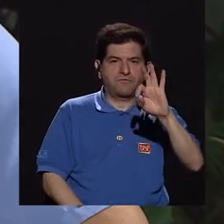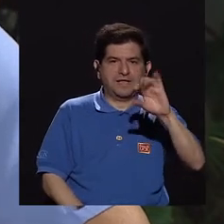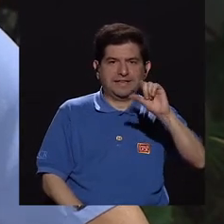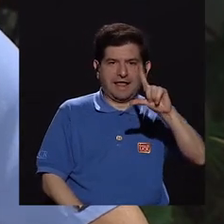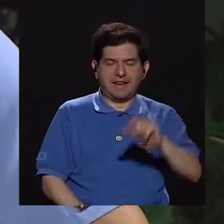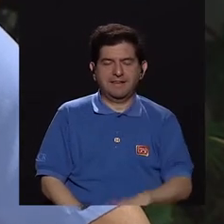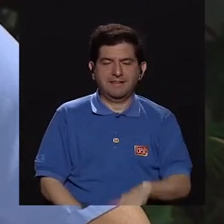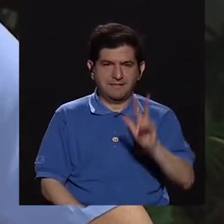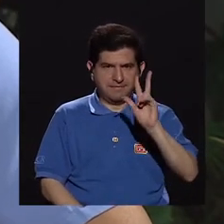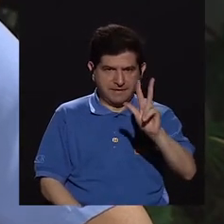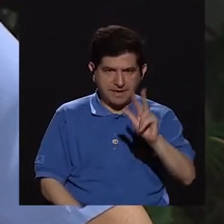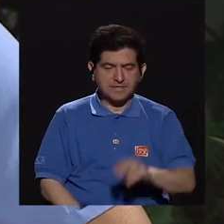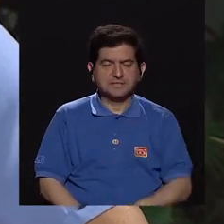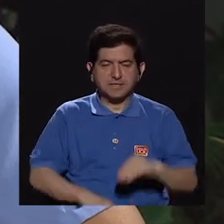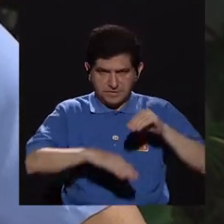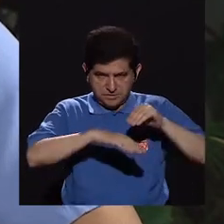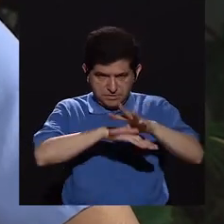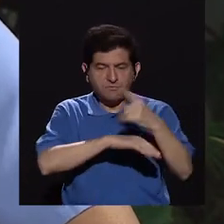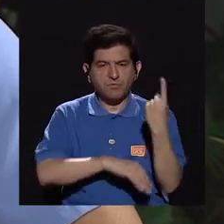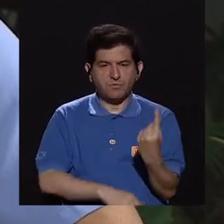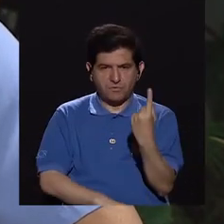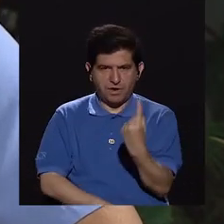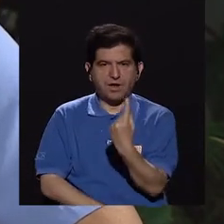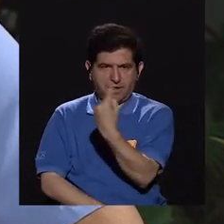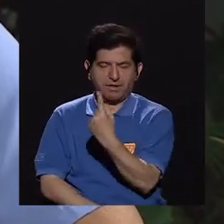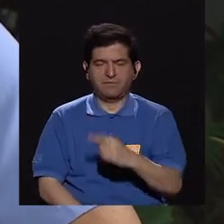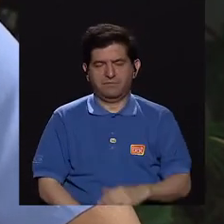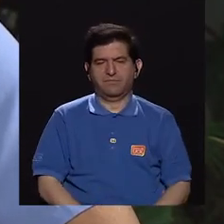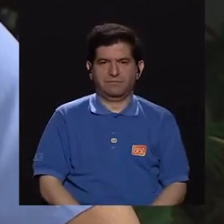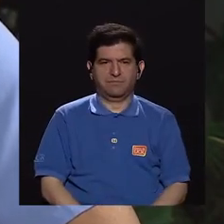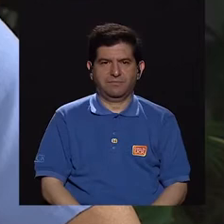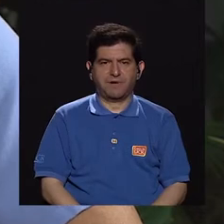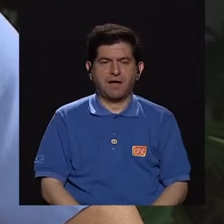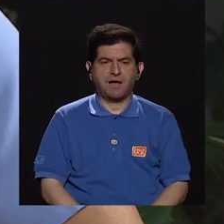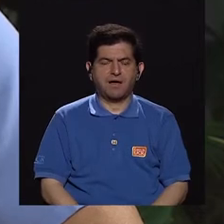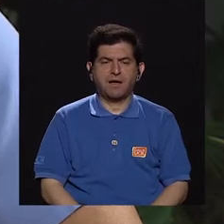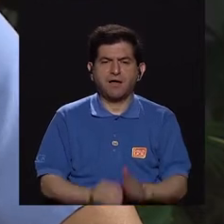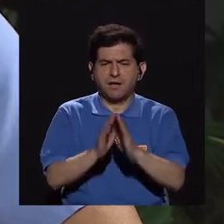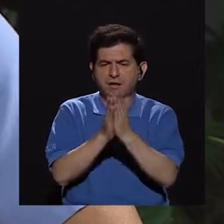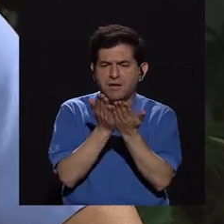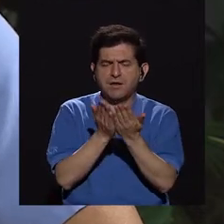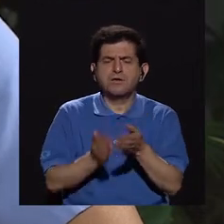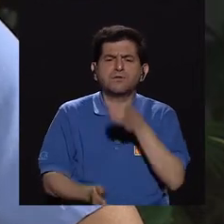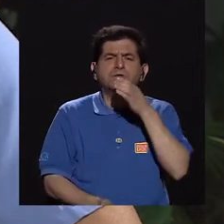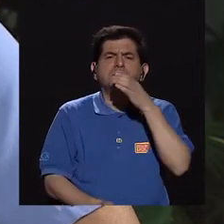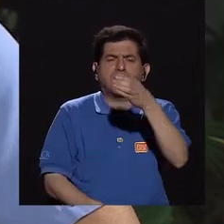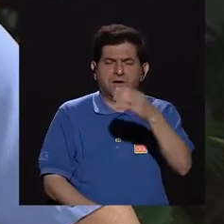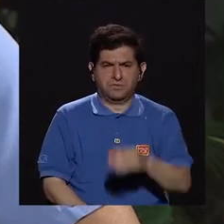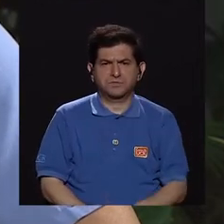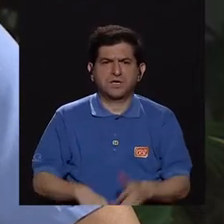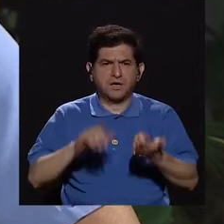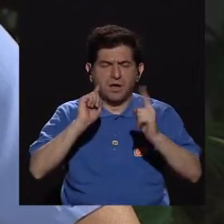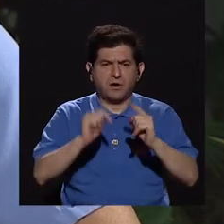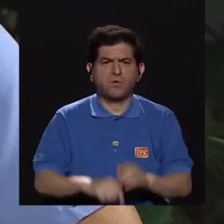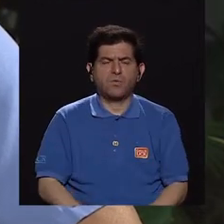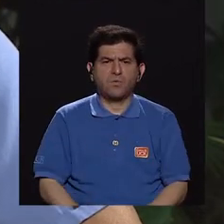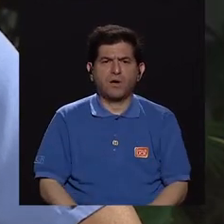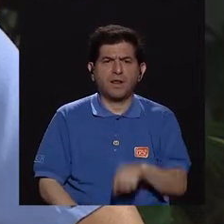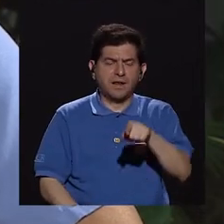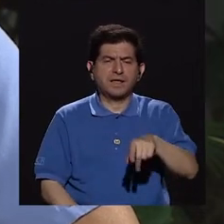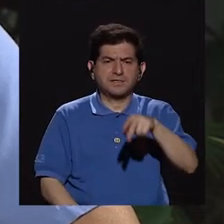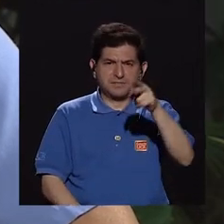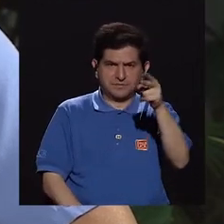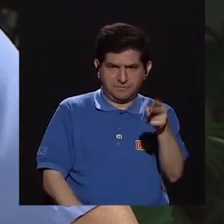De estas tres hay implicaciones en cada una de ellas y lo que la literatura recomienda más es la